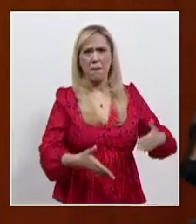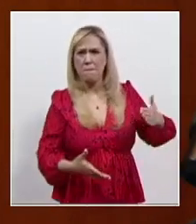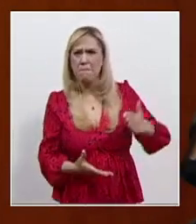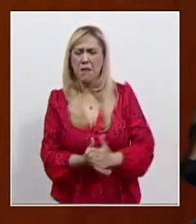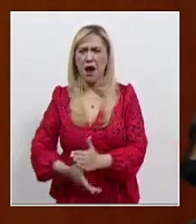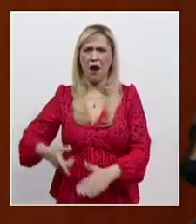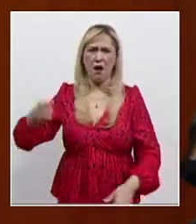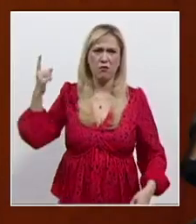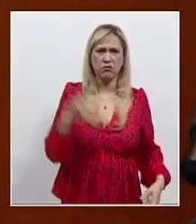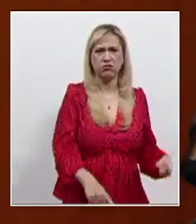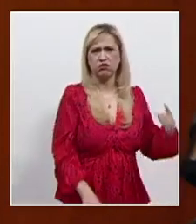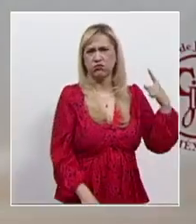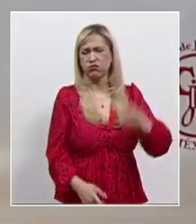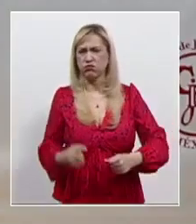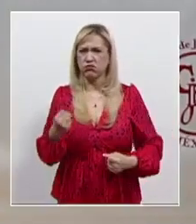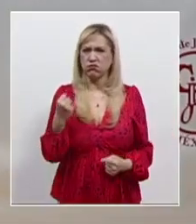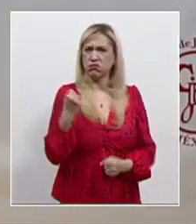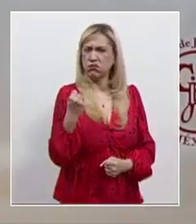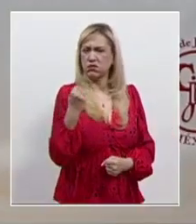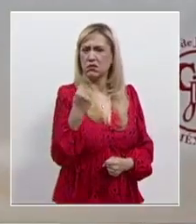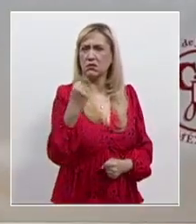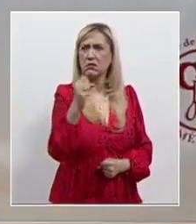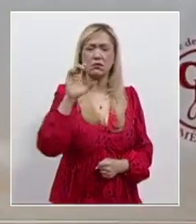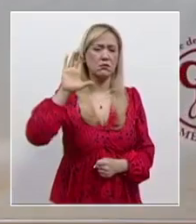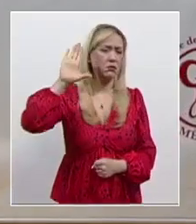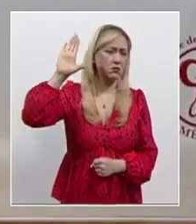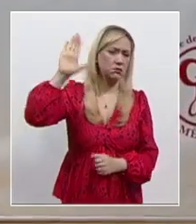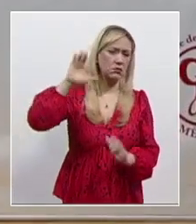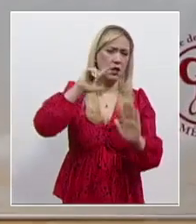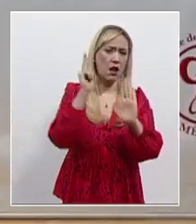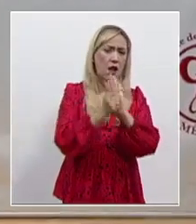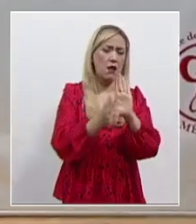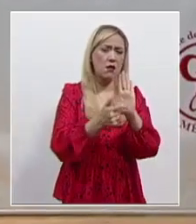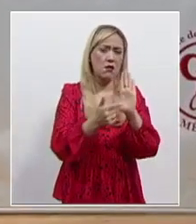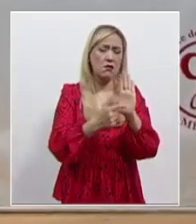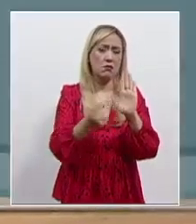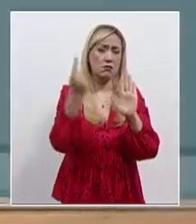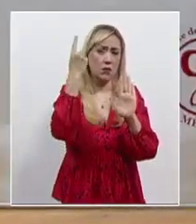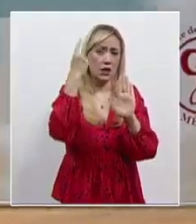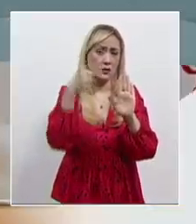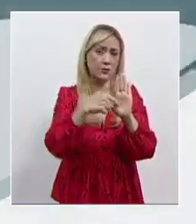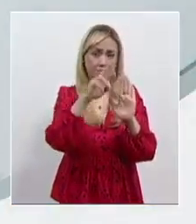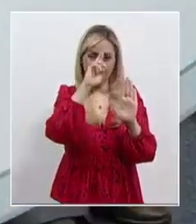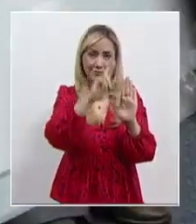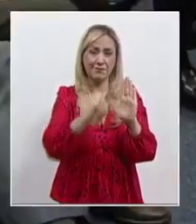de justicia sustenten sus sentencias con sólidos fundamentos jurídicos.